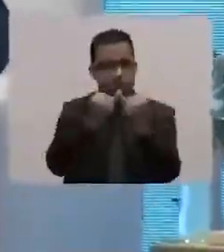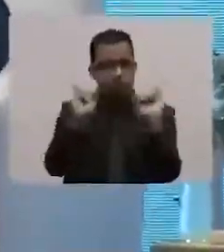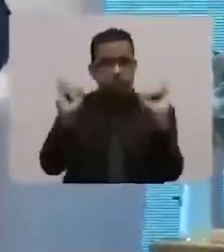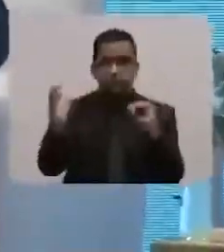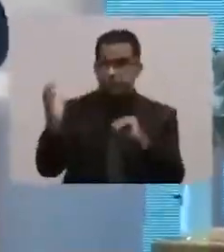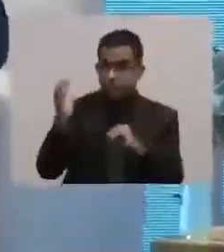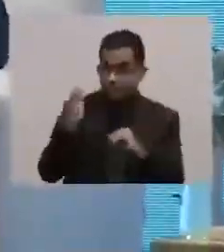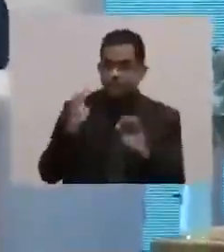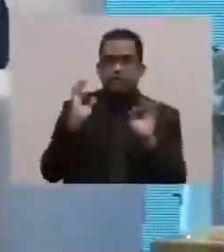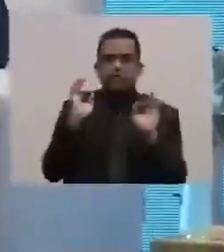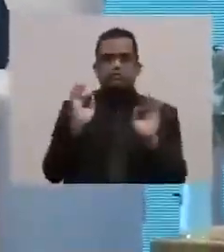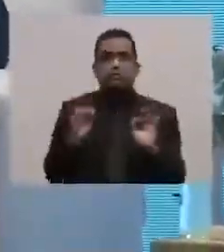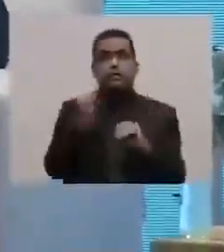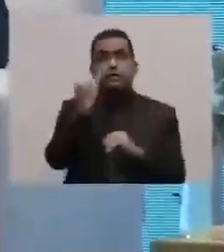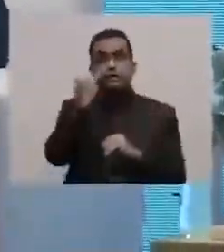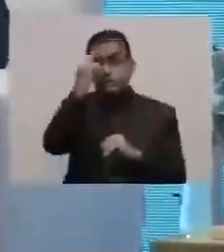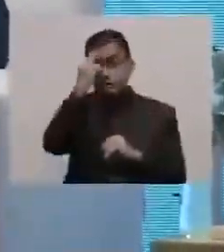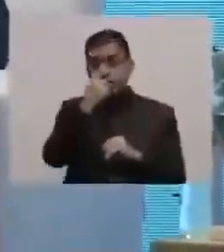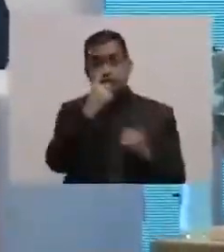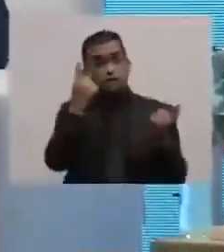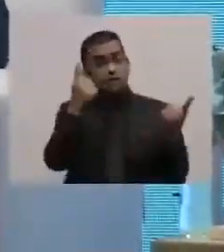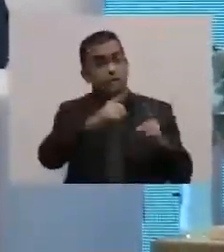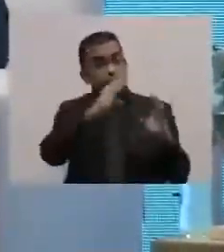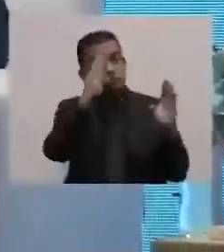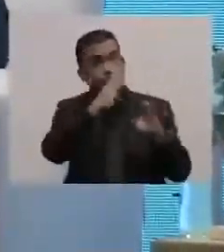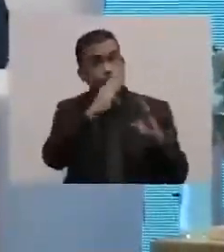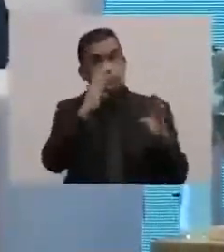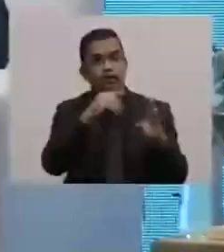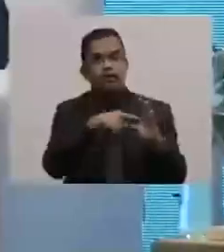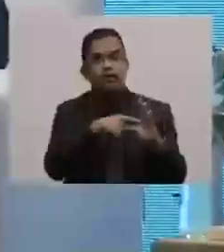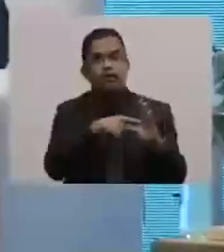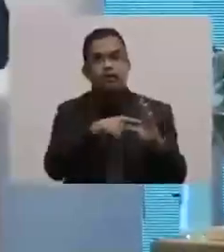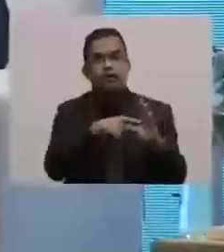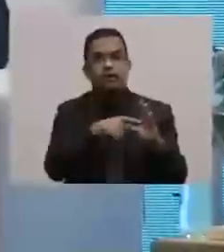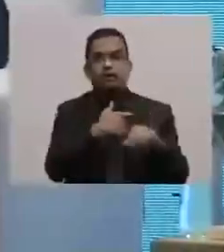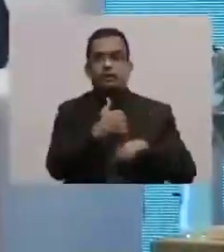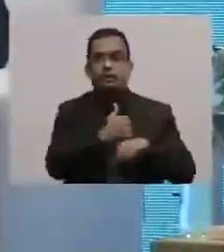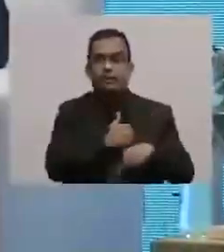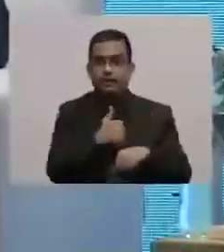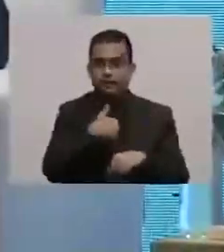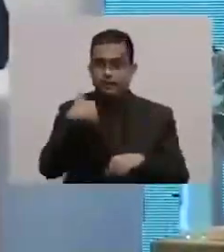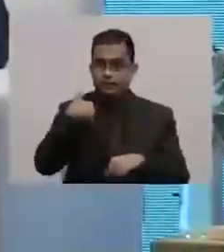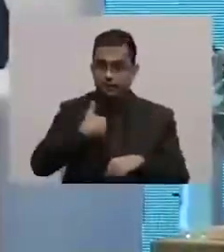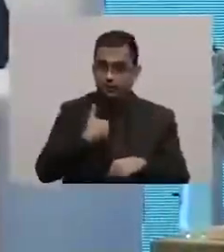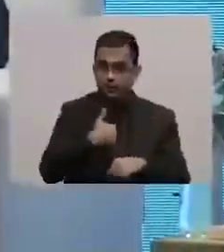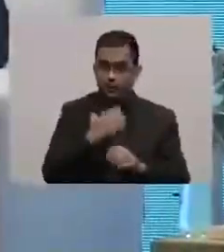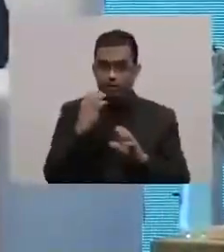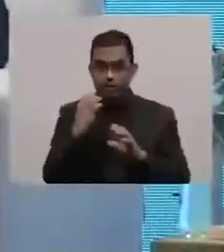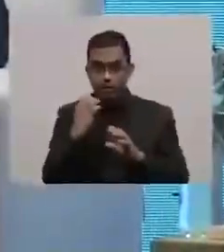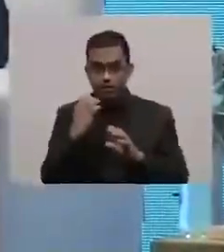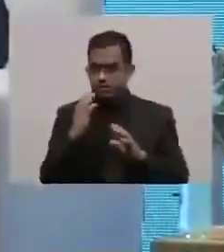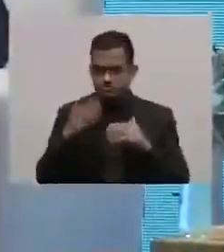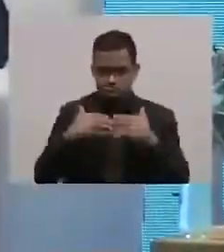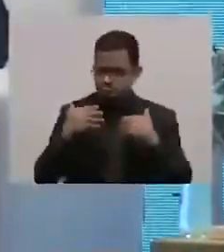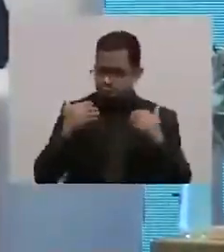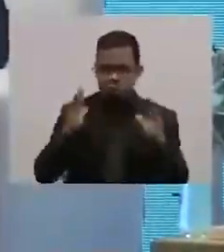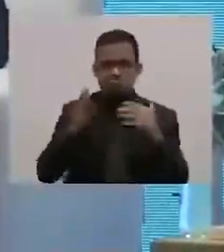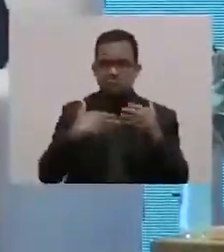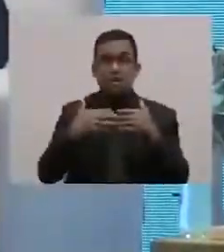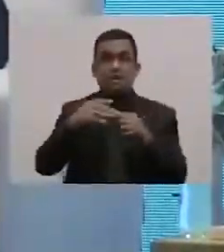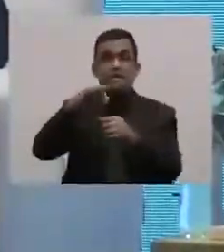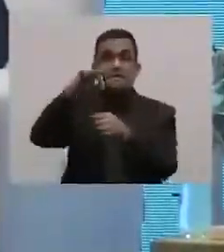responsabilidades si en el país se armaba un lío. Y evidentemente no se armó ningún lío. La mejor garantía para unas elecciones